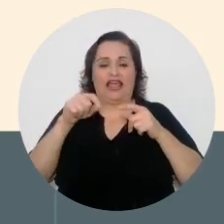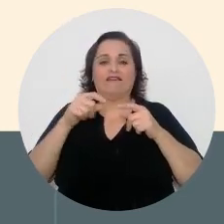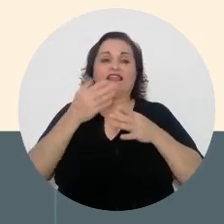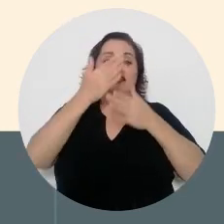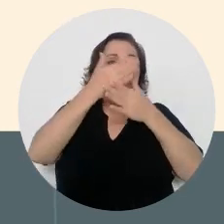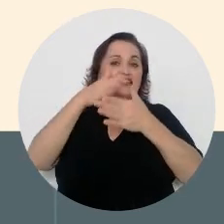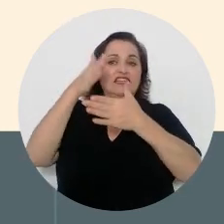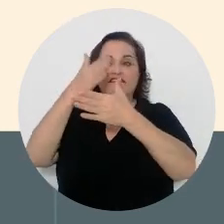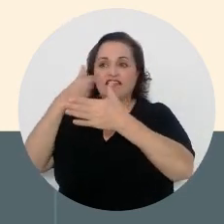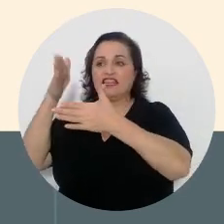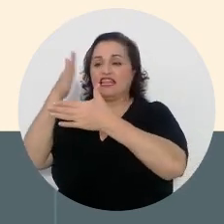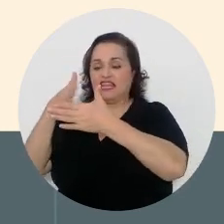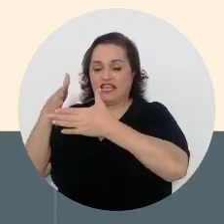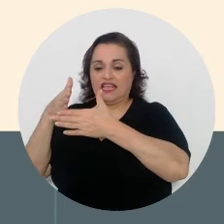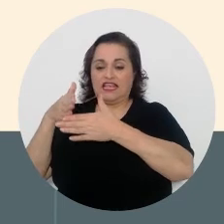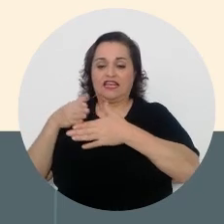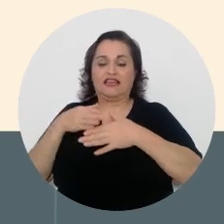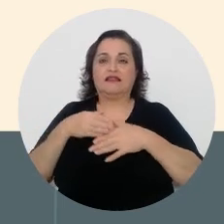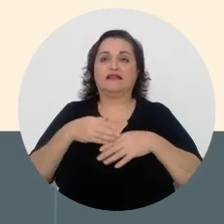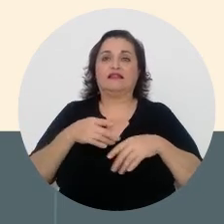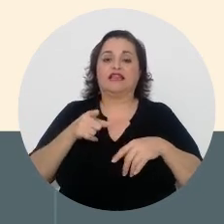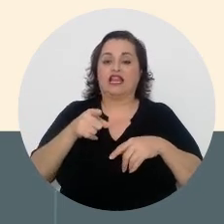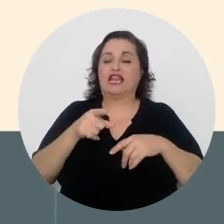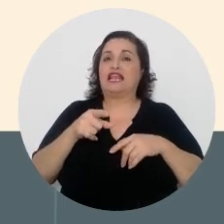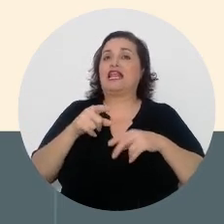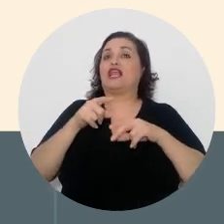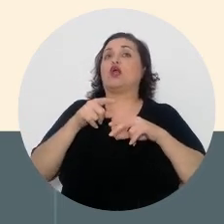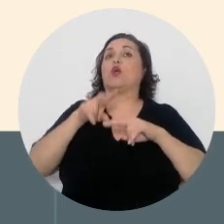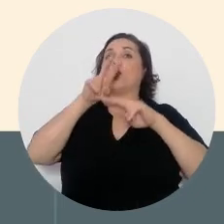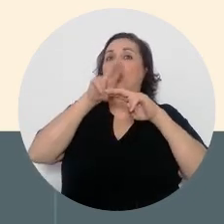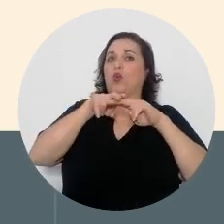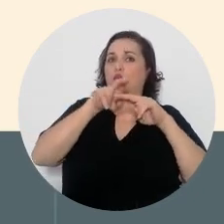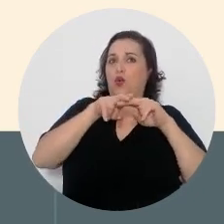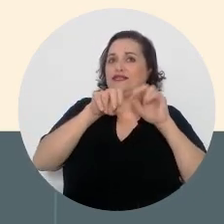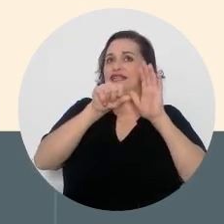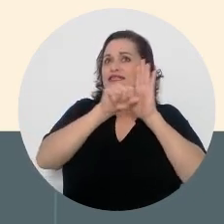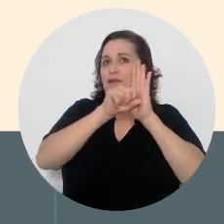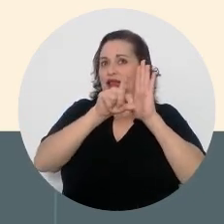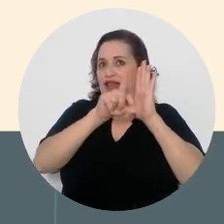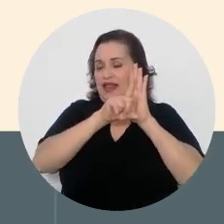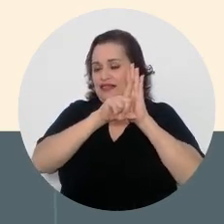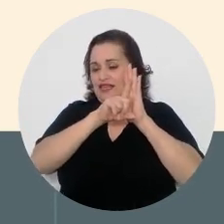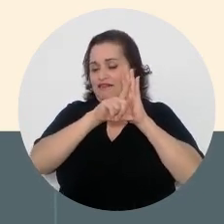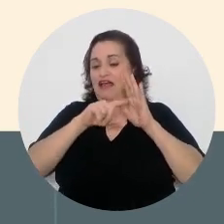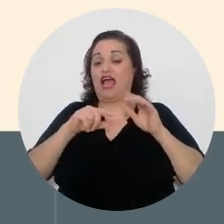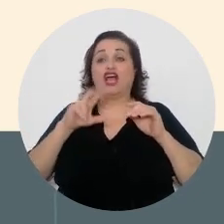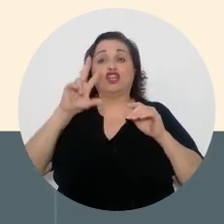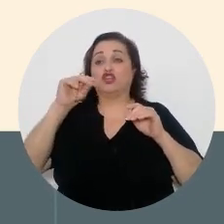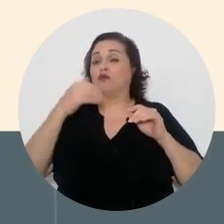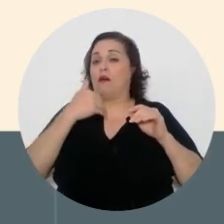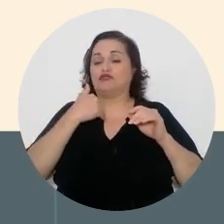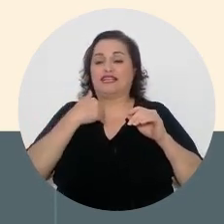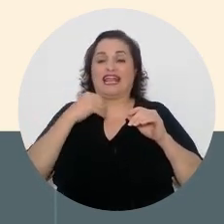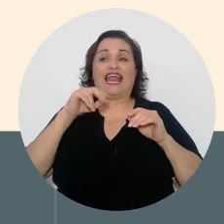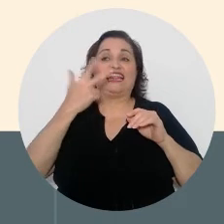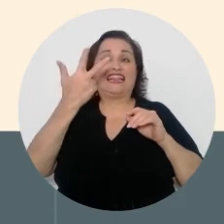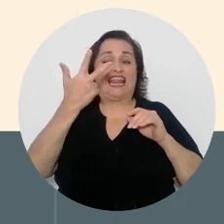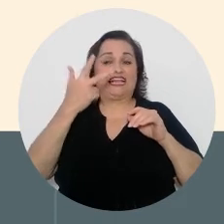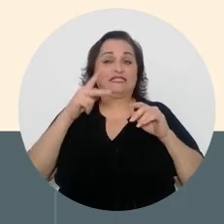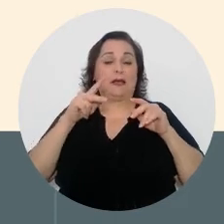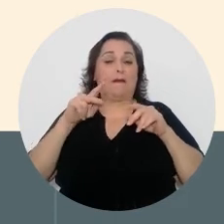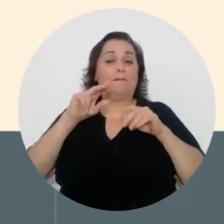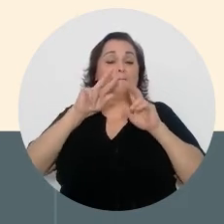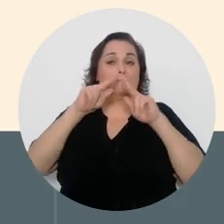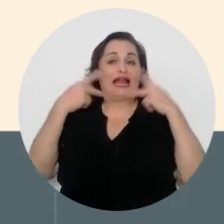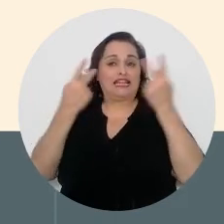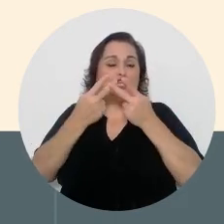cuales tenemos que distribuir las curules que existen. Entonces, en este caso no vamos a tener 3 partidos,